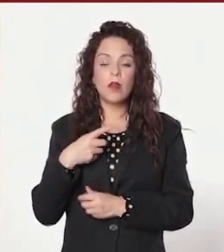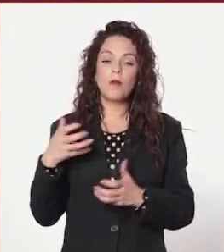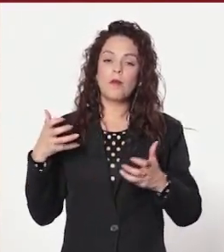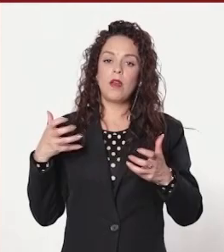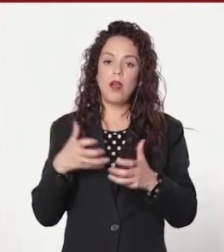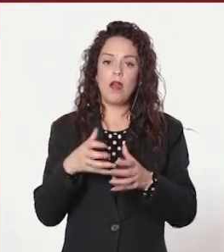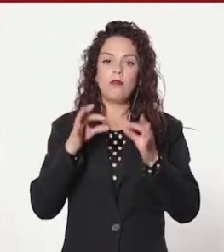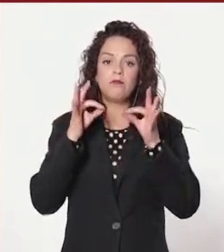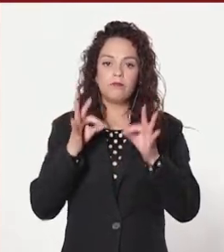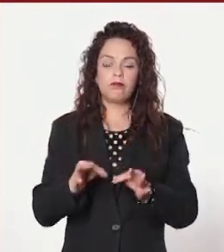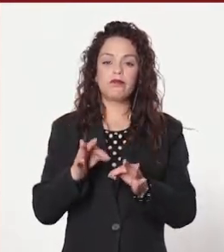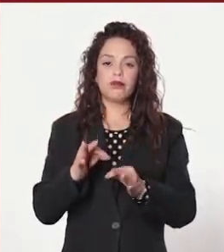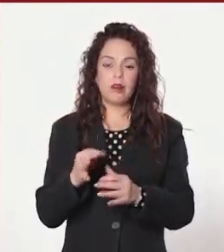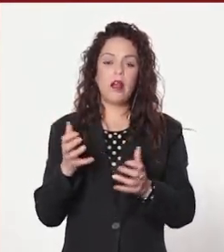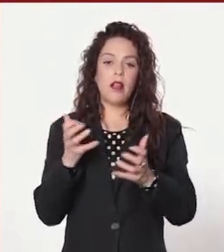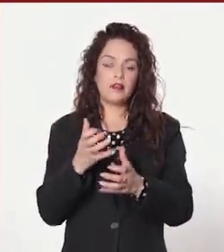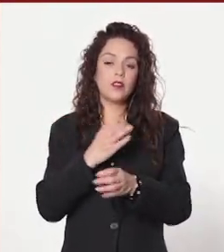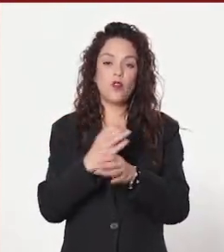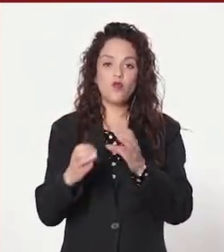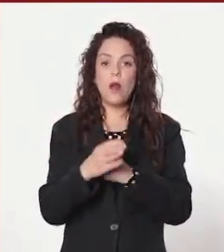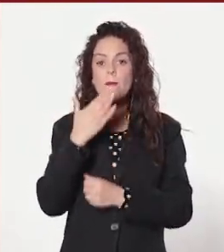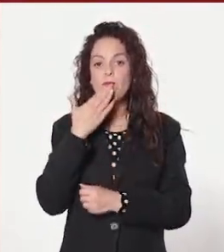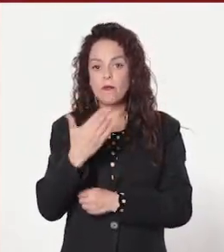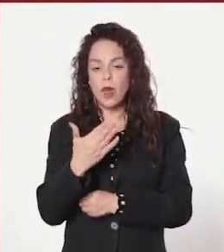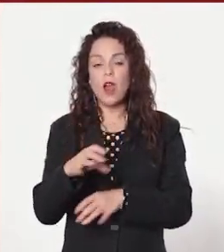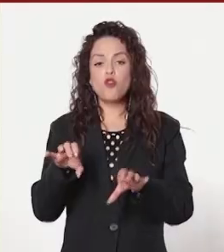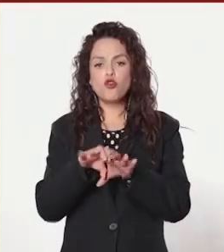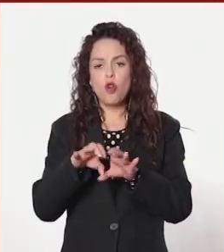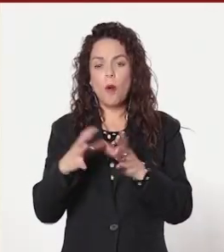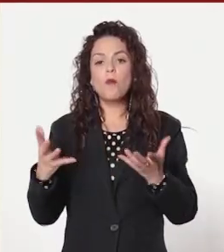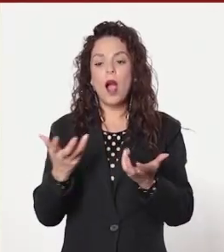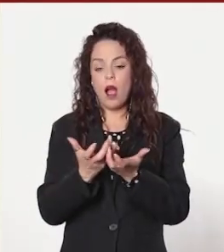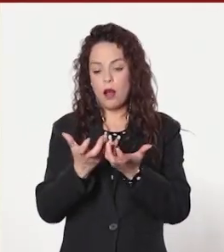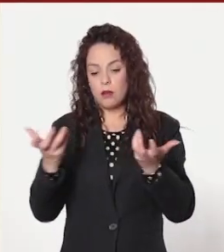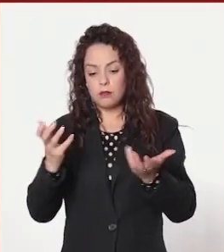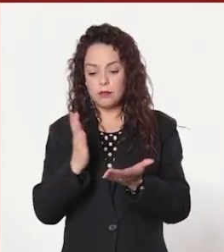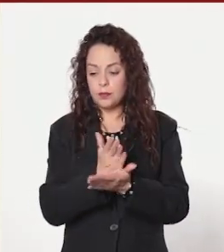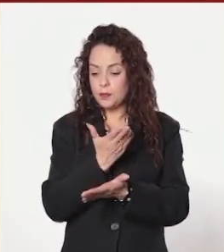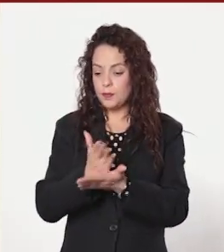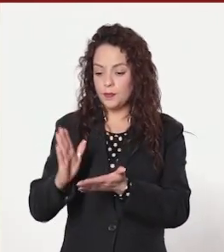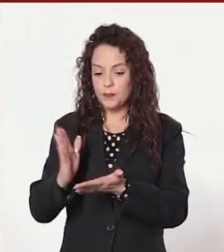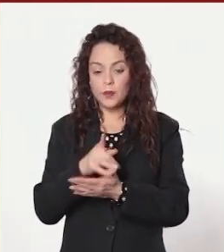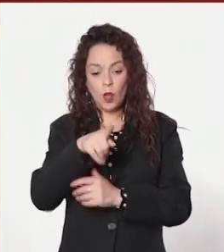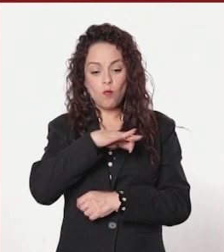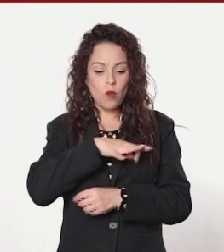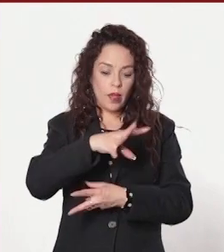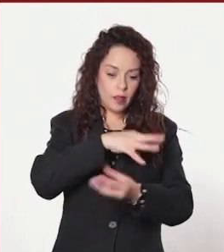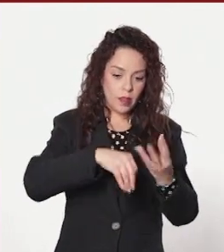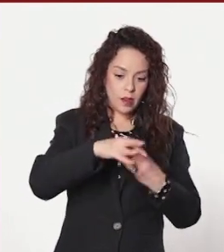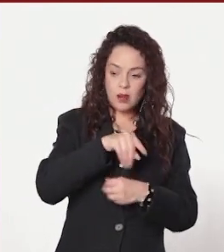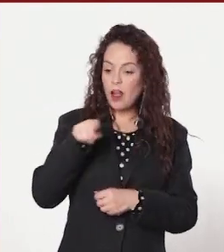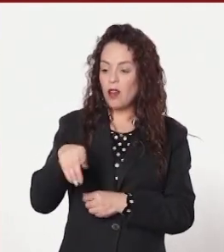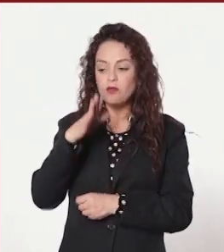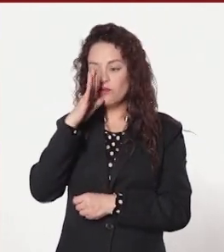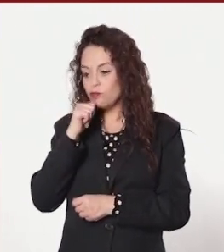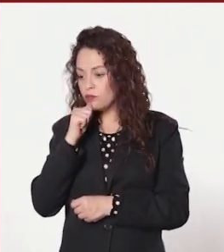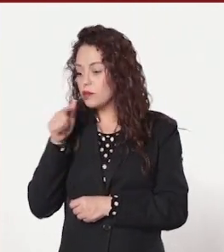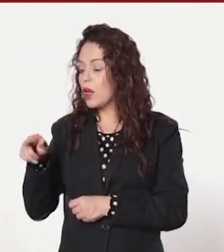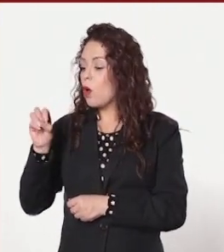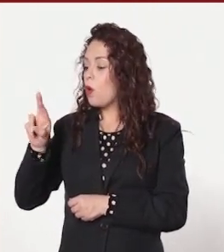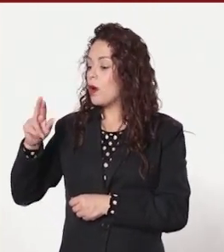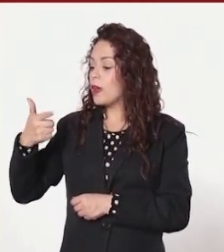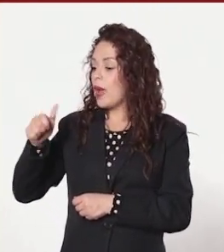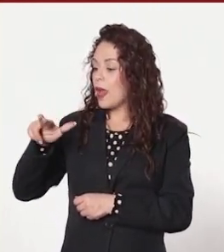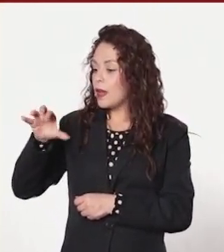labor, ¿no? Los consumidores separando bien los residuos, reciclables, no reciclables y orgánicos, las